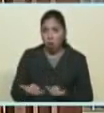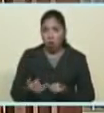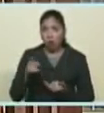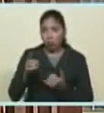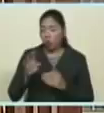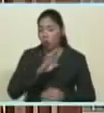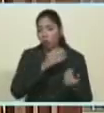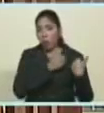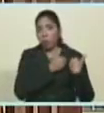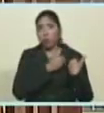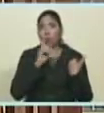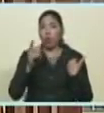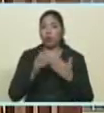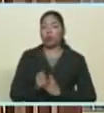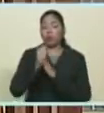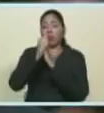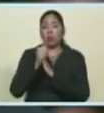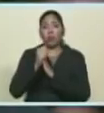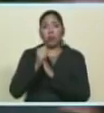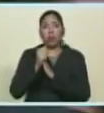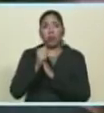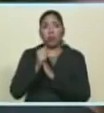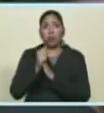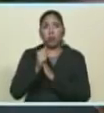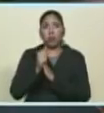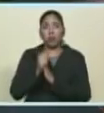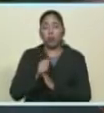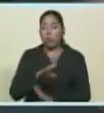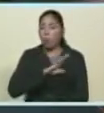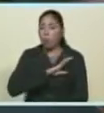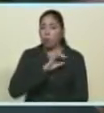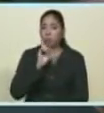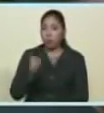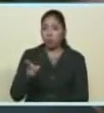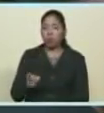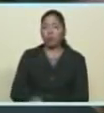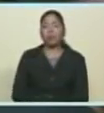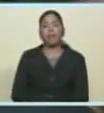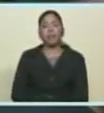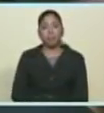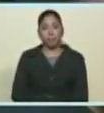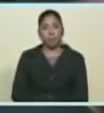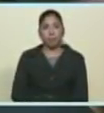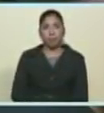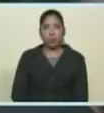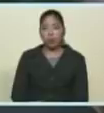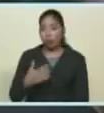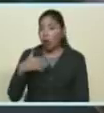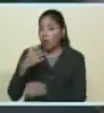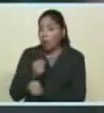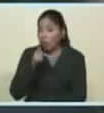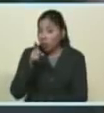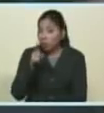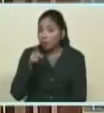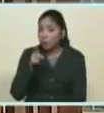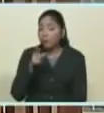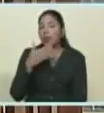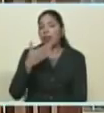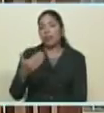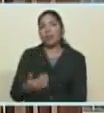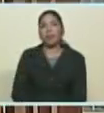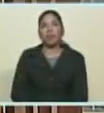Noguera. Usted tiene el mando completo del Estado y de la región. Asúmalo plenamente. Confío en usted. Gracias,